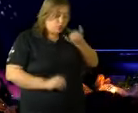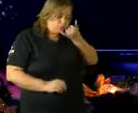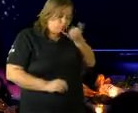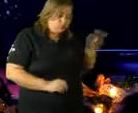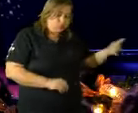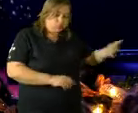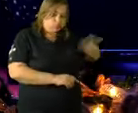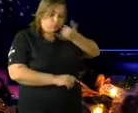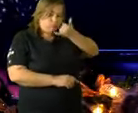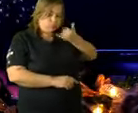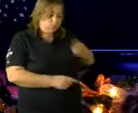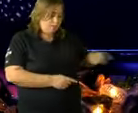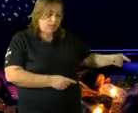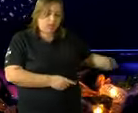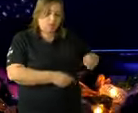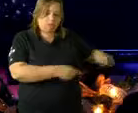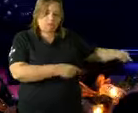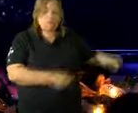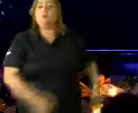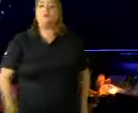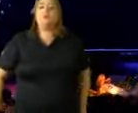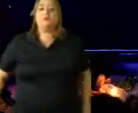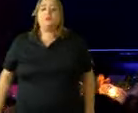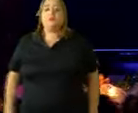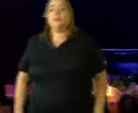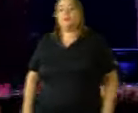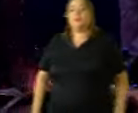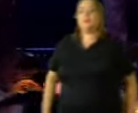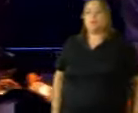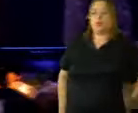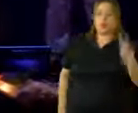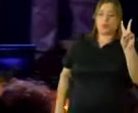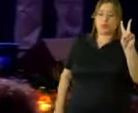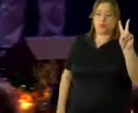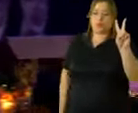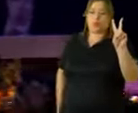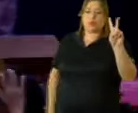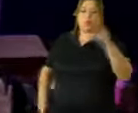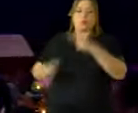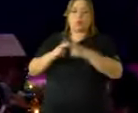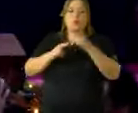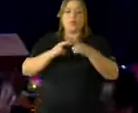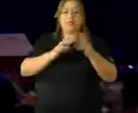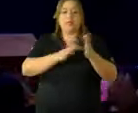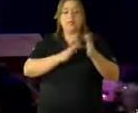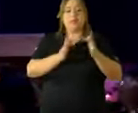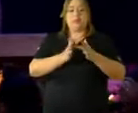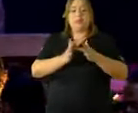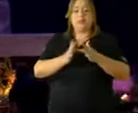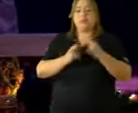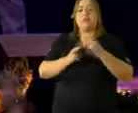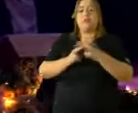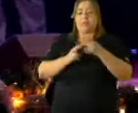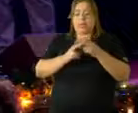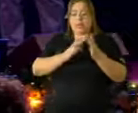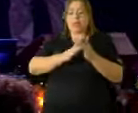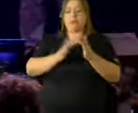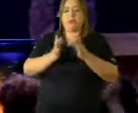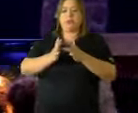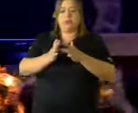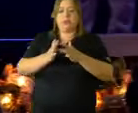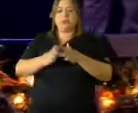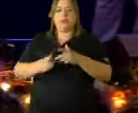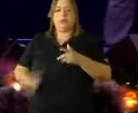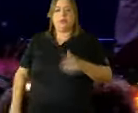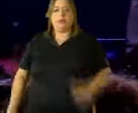787-730-5880. Vamos. 1, clamando al cielo. 2, en el nombre de Jesús, en el nombre de Jesús. Llama,